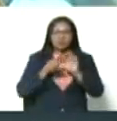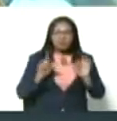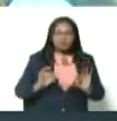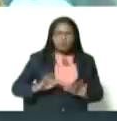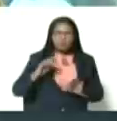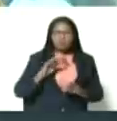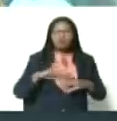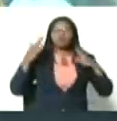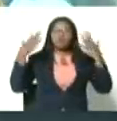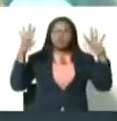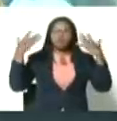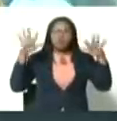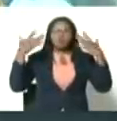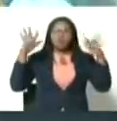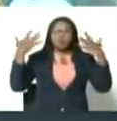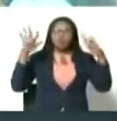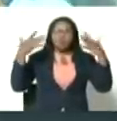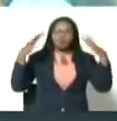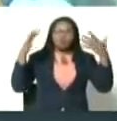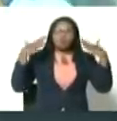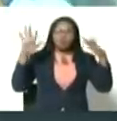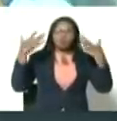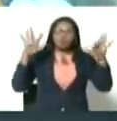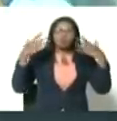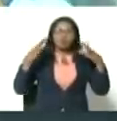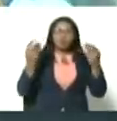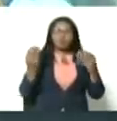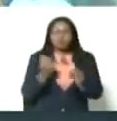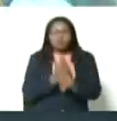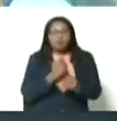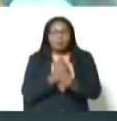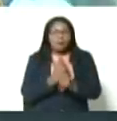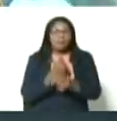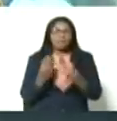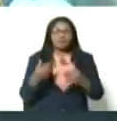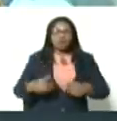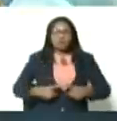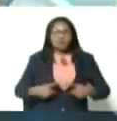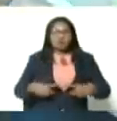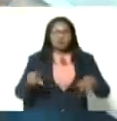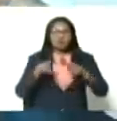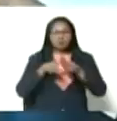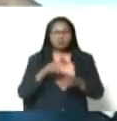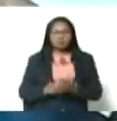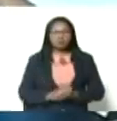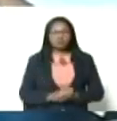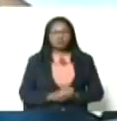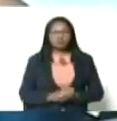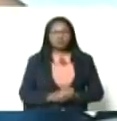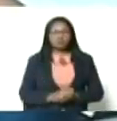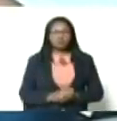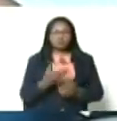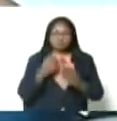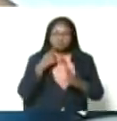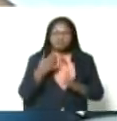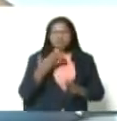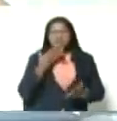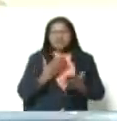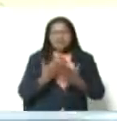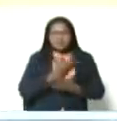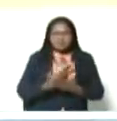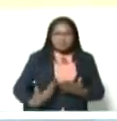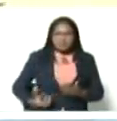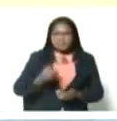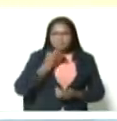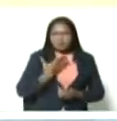darle un aplauso a Delcy Rodríguez Gómez, que tanto trabajo, tanto esfuerzo. Adelante. Gracias, presidente.